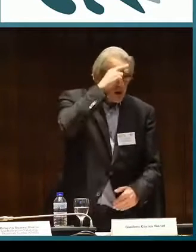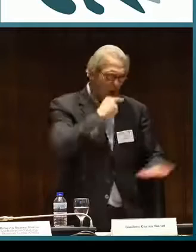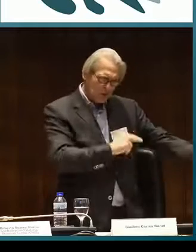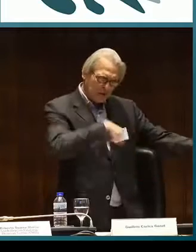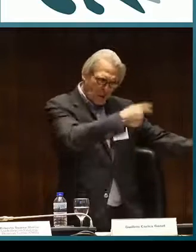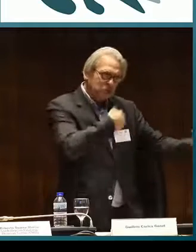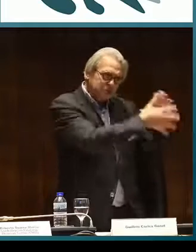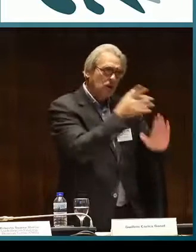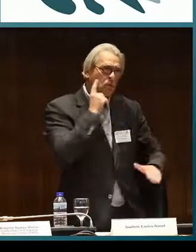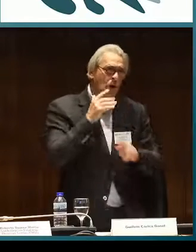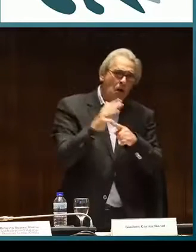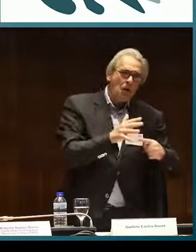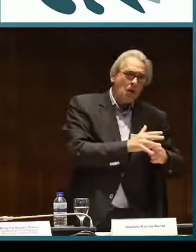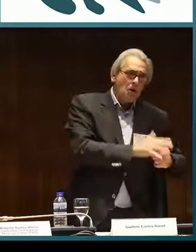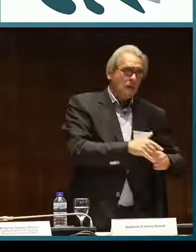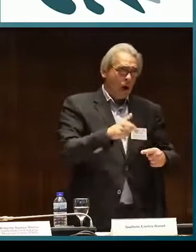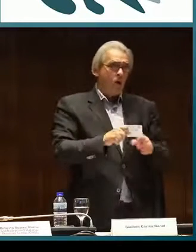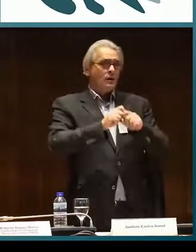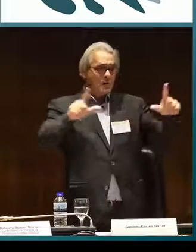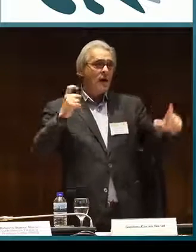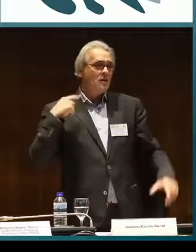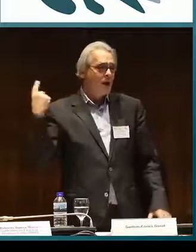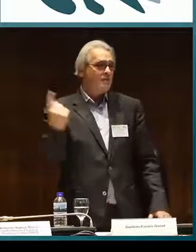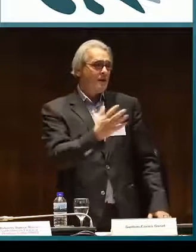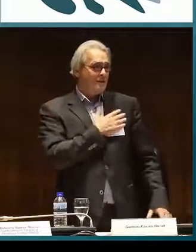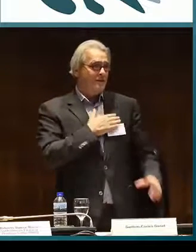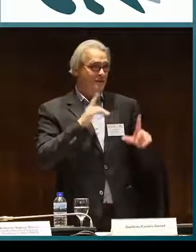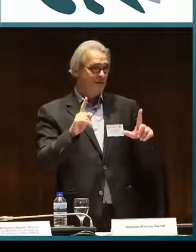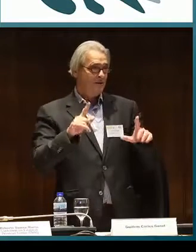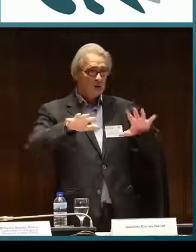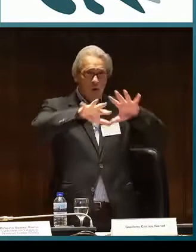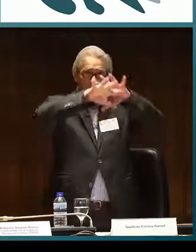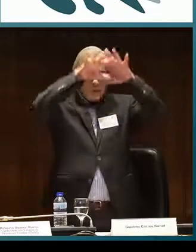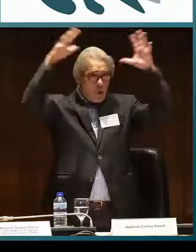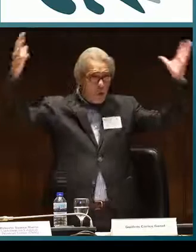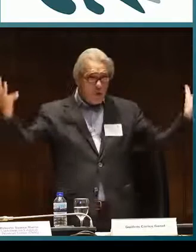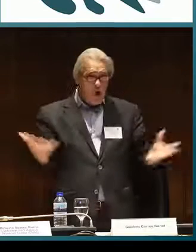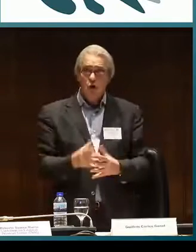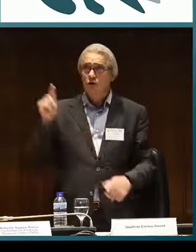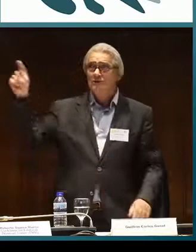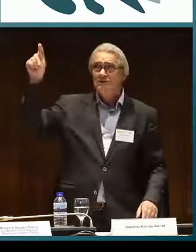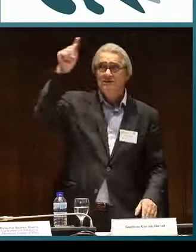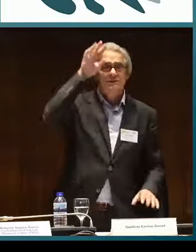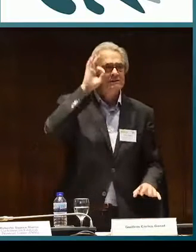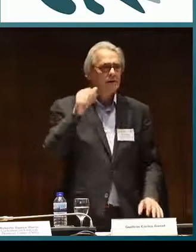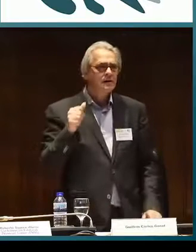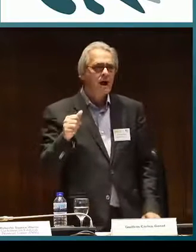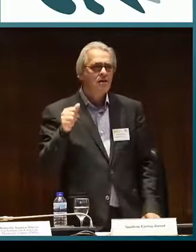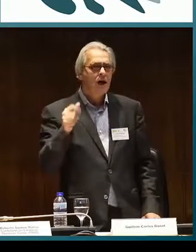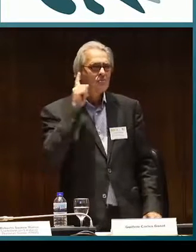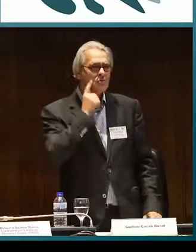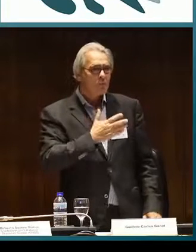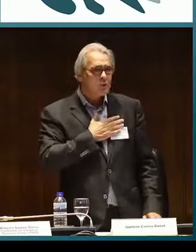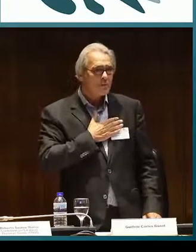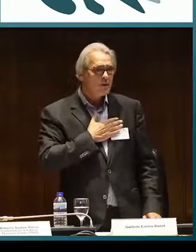porque si habéis subtitulado sería suficiente. También sería un buen recurso para que ellos se pusiesen en nuestro lugar, ¿no?